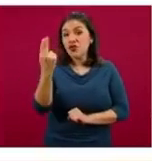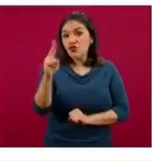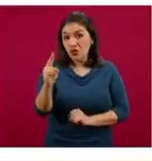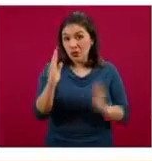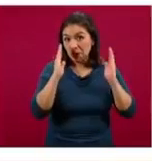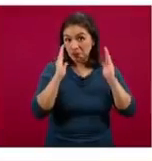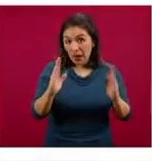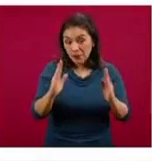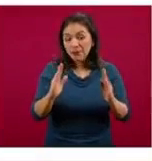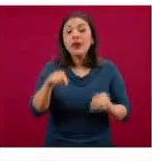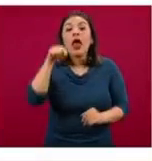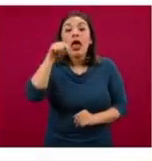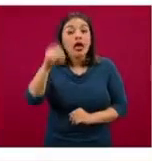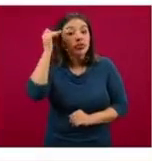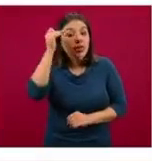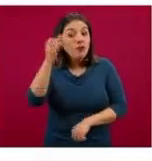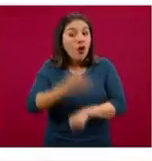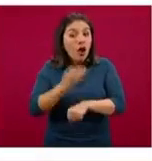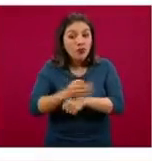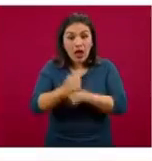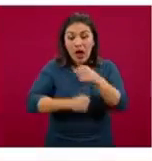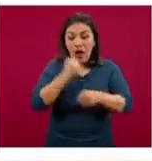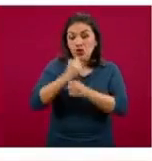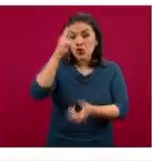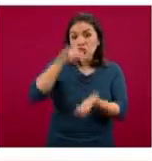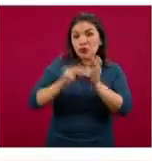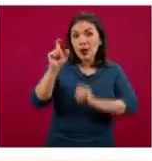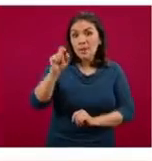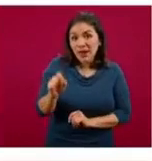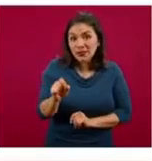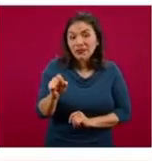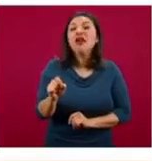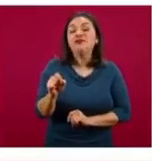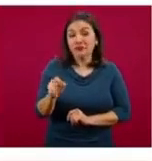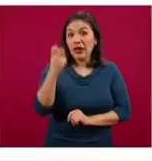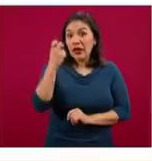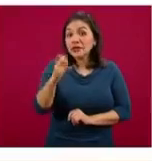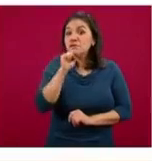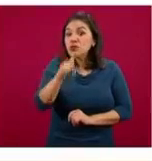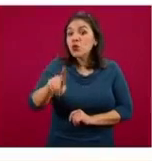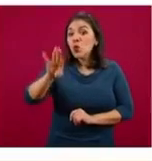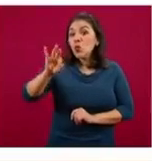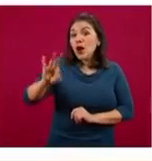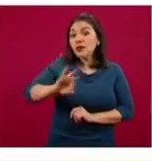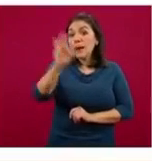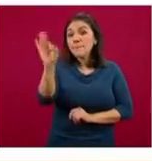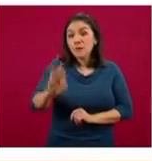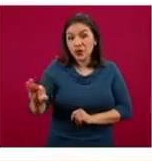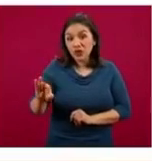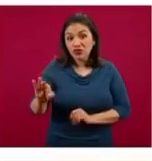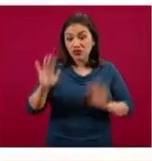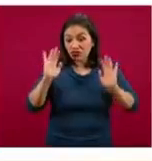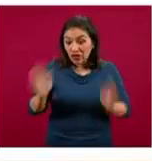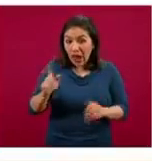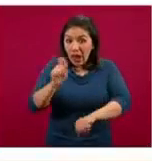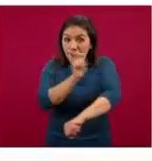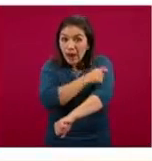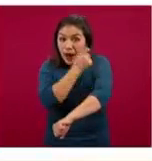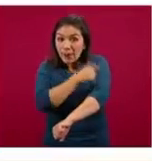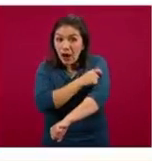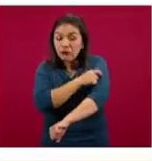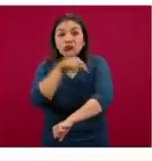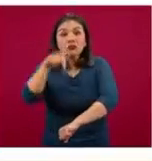esta temporada, que todavía estamos en el año 2020, con ese 40% de avance, pues tenemos un